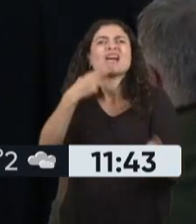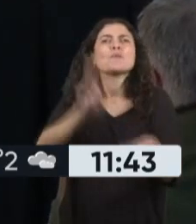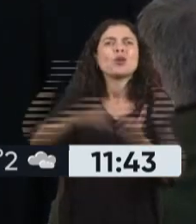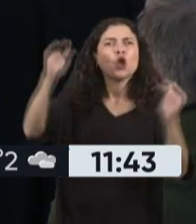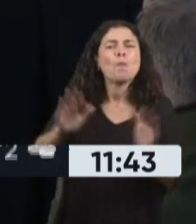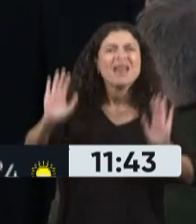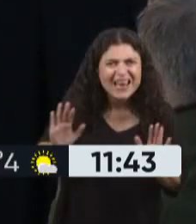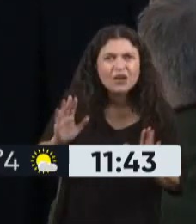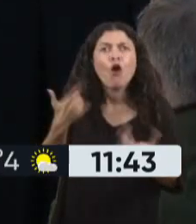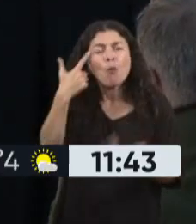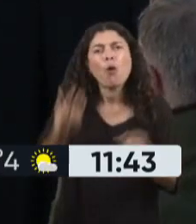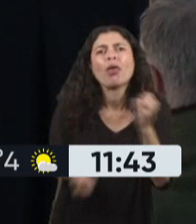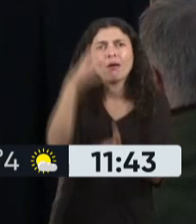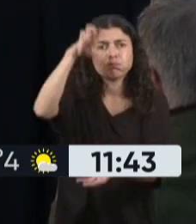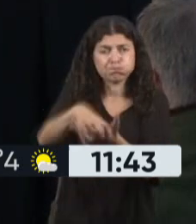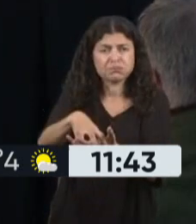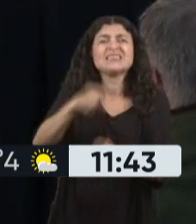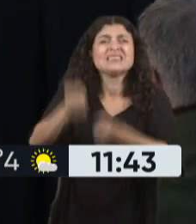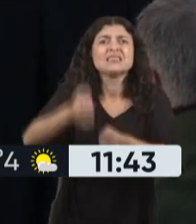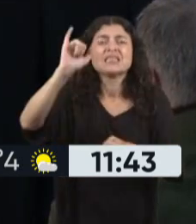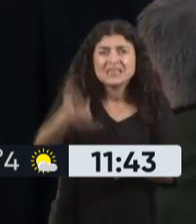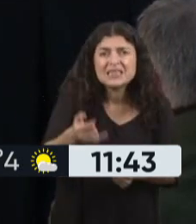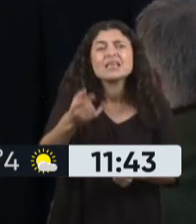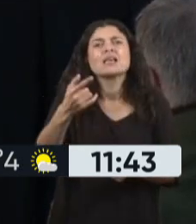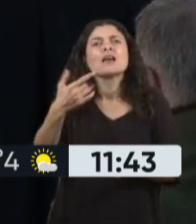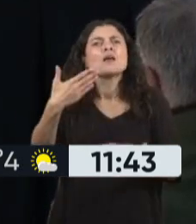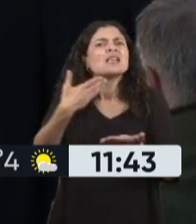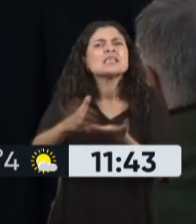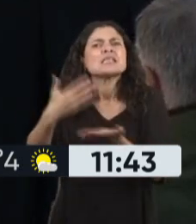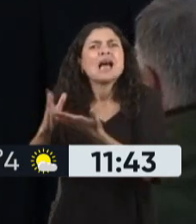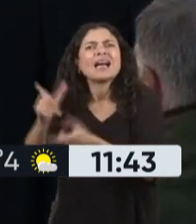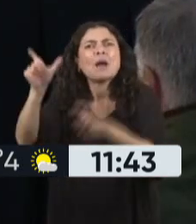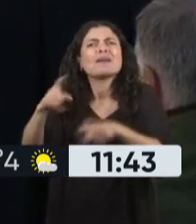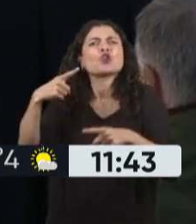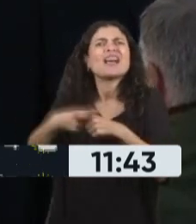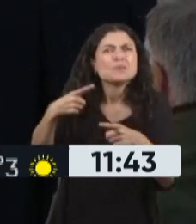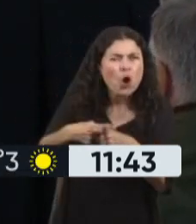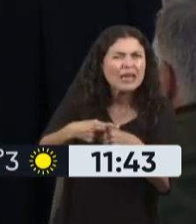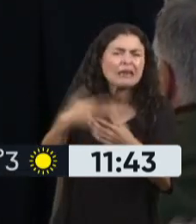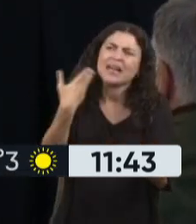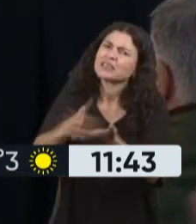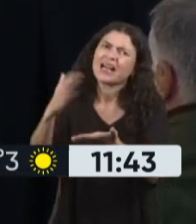se saquen de encima a los políticos ladrones que lo único que quieren hacer es robarle el fruto de su trabajo.